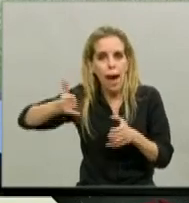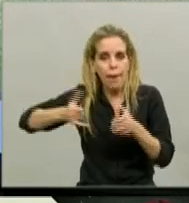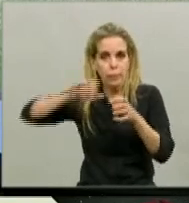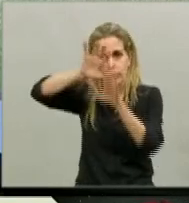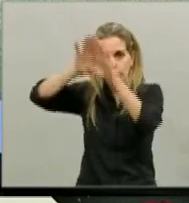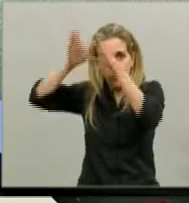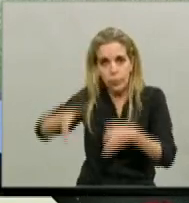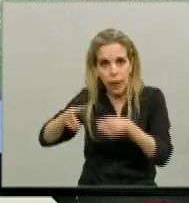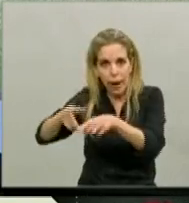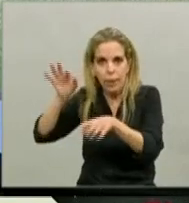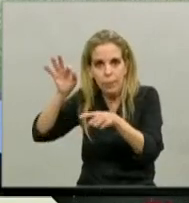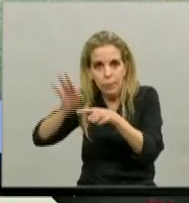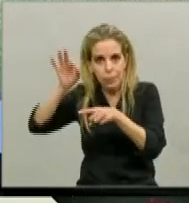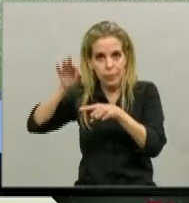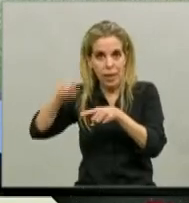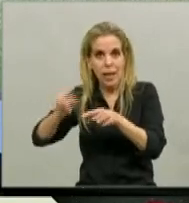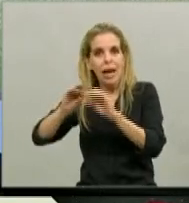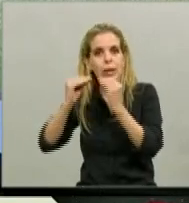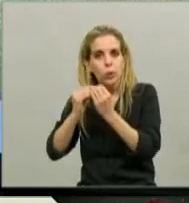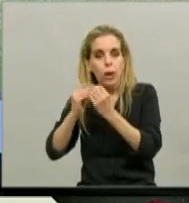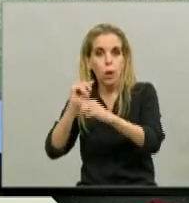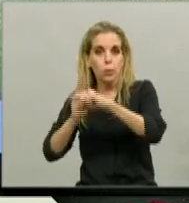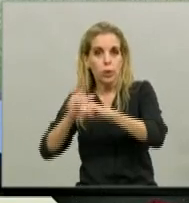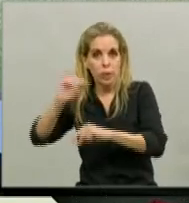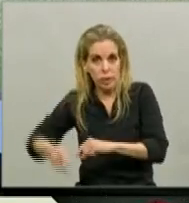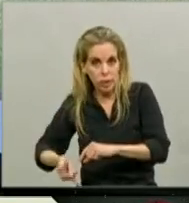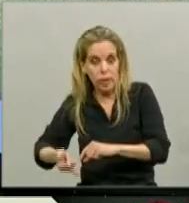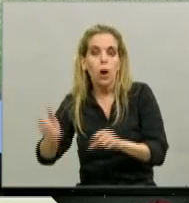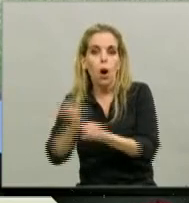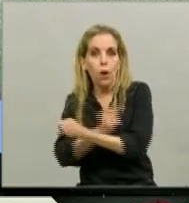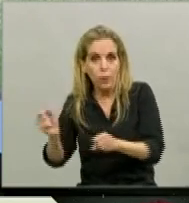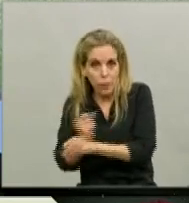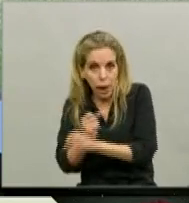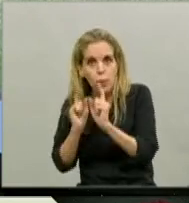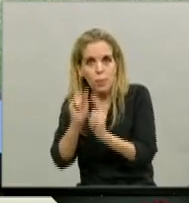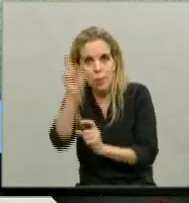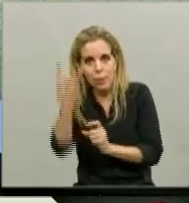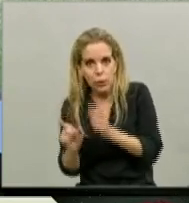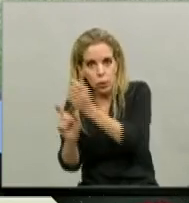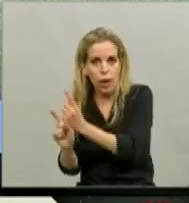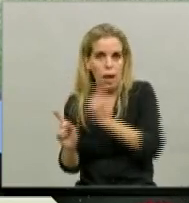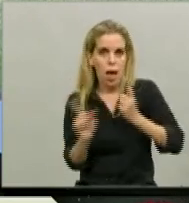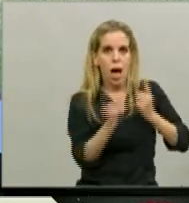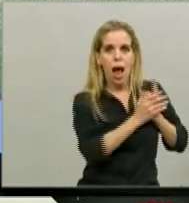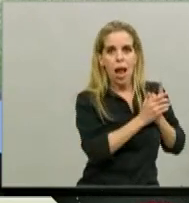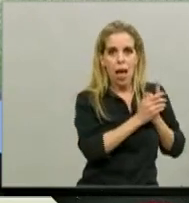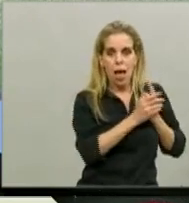Y si se confirma que tienen positivo, se los aísla. De los datos que daba antes, tenemos